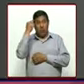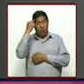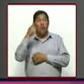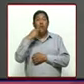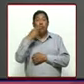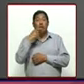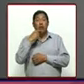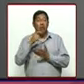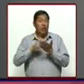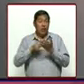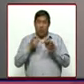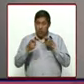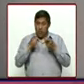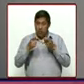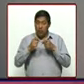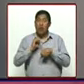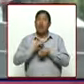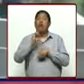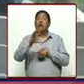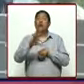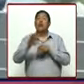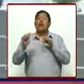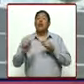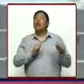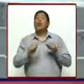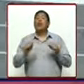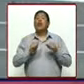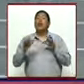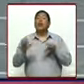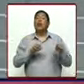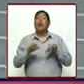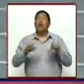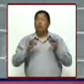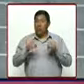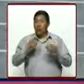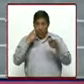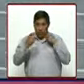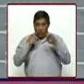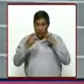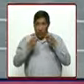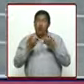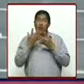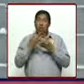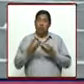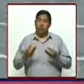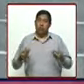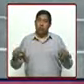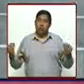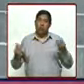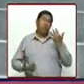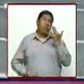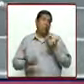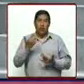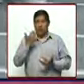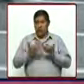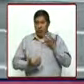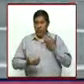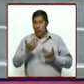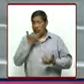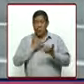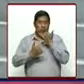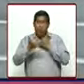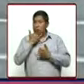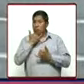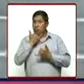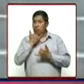asegura que con las medidas que está anunciando son acciones que está tomando para poder controlar, mitigar estos incendios forestales y medidas que se